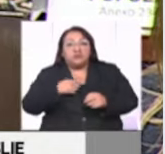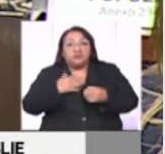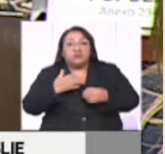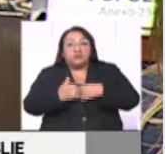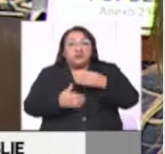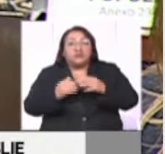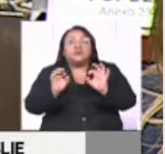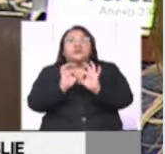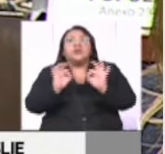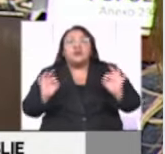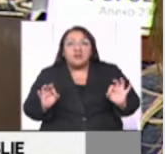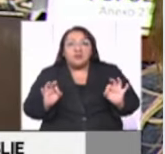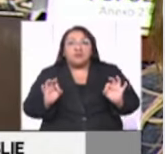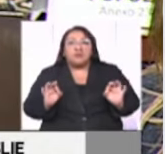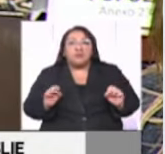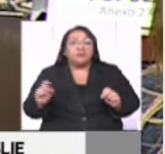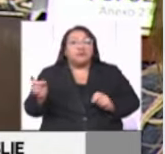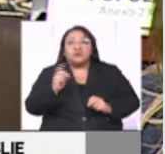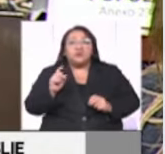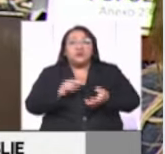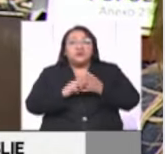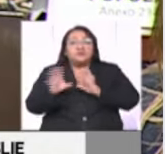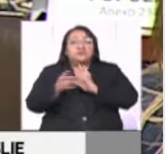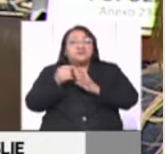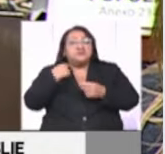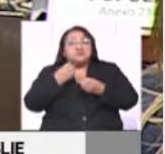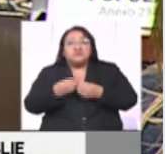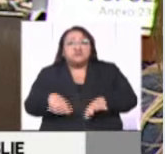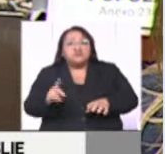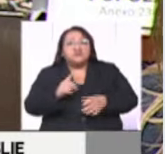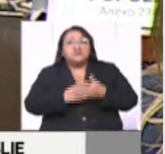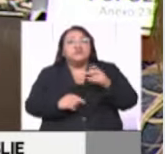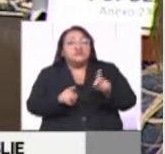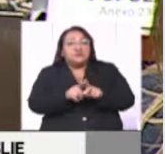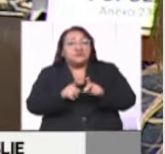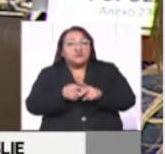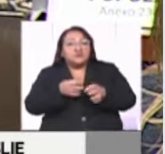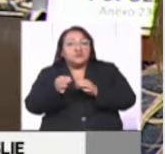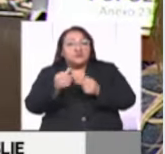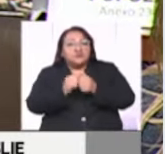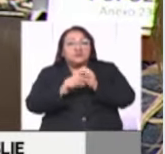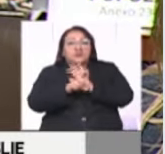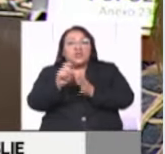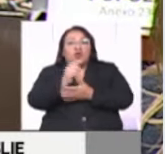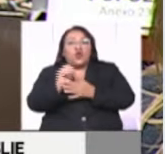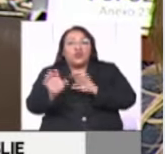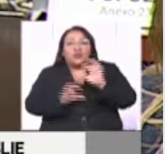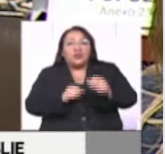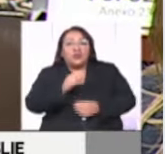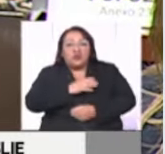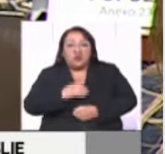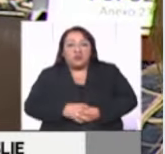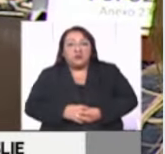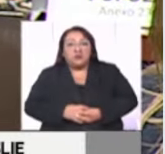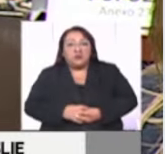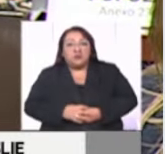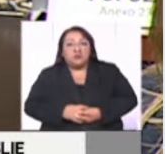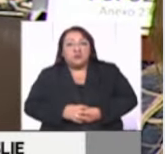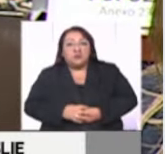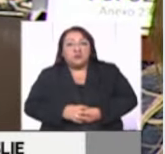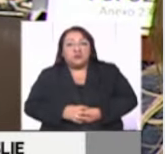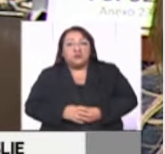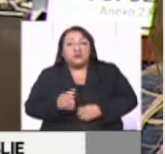proceso transparente, no una adjudicación directa, sino tal cual establece la Ley de Contrataciones del Estado, mediante un